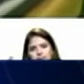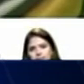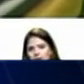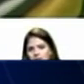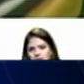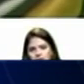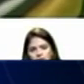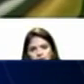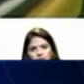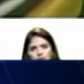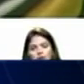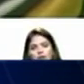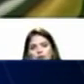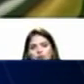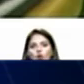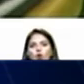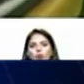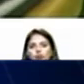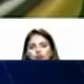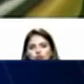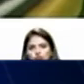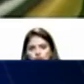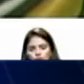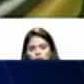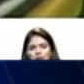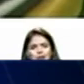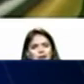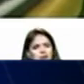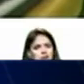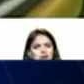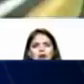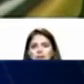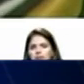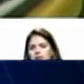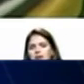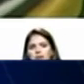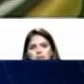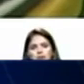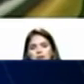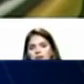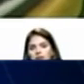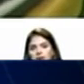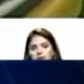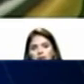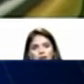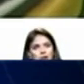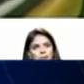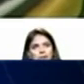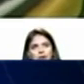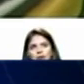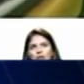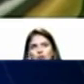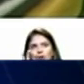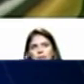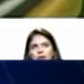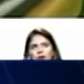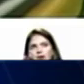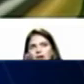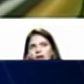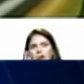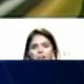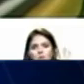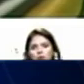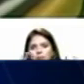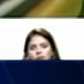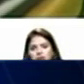de la dirigencia opositora que permanente y sistemáticamente mienten al país y a la comunidad